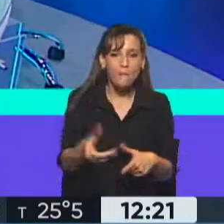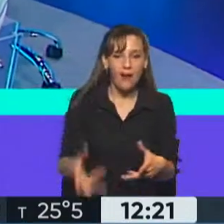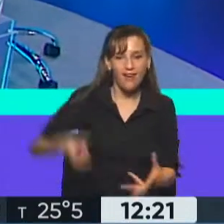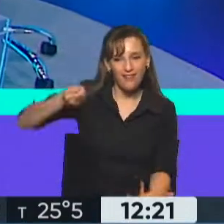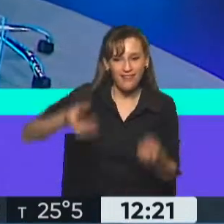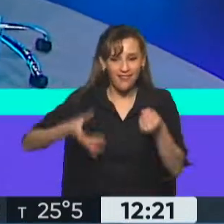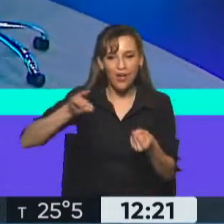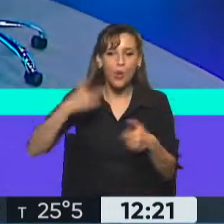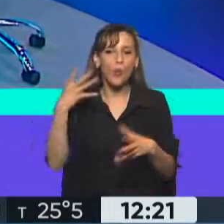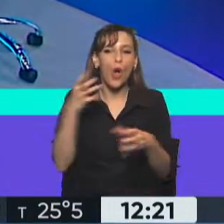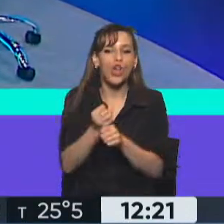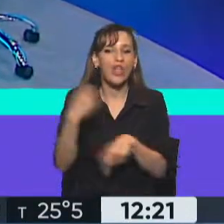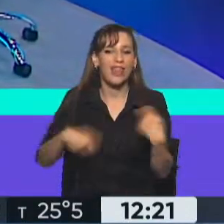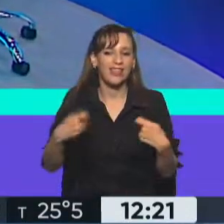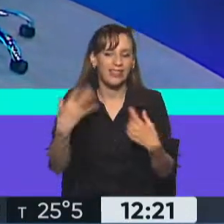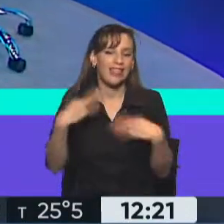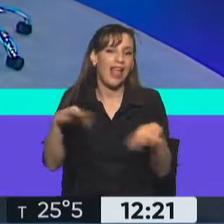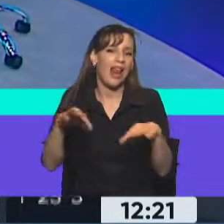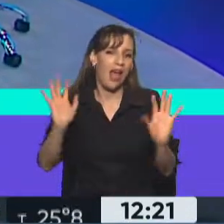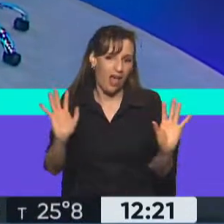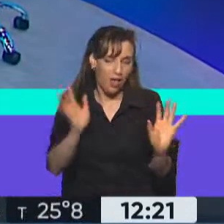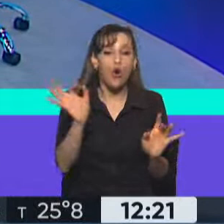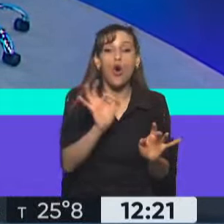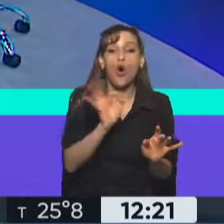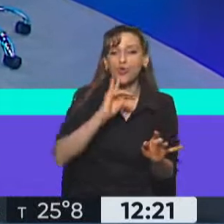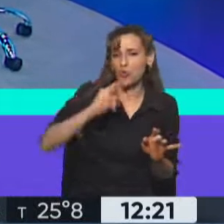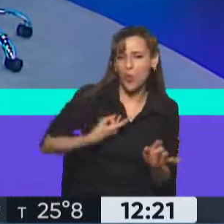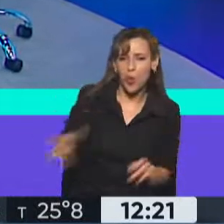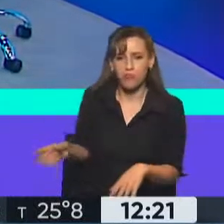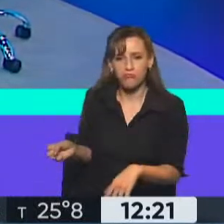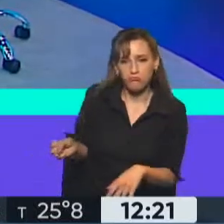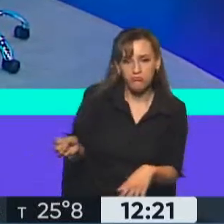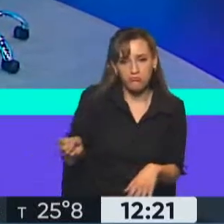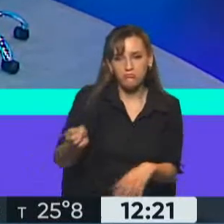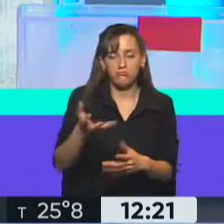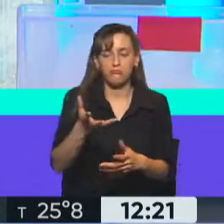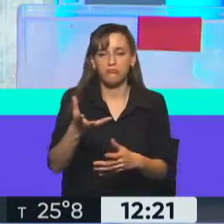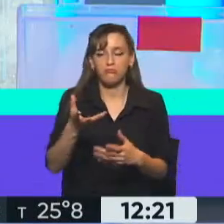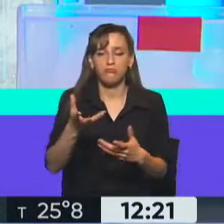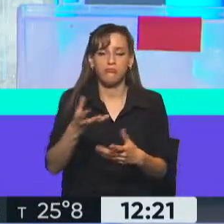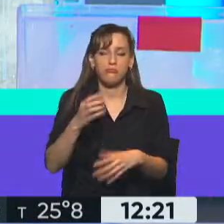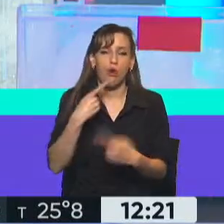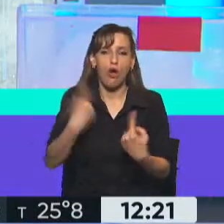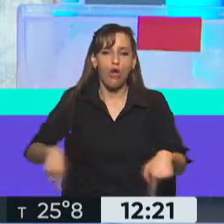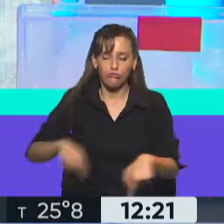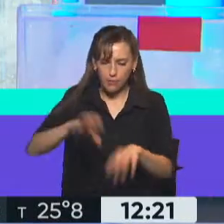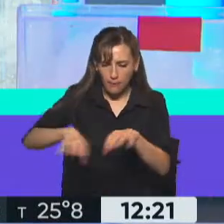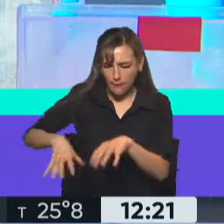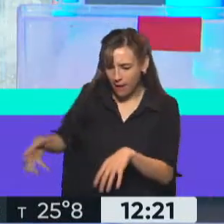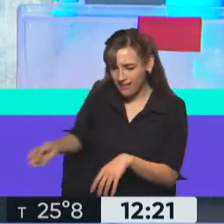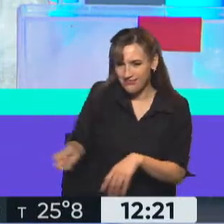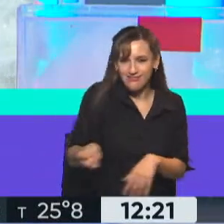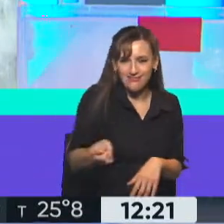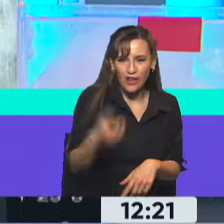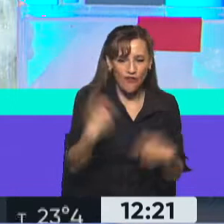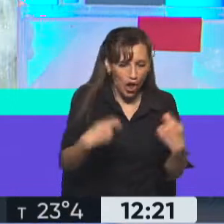plásticas de un solo uso volver al carrito del supermercado volver al carrito reunir todas las bolsitas tratando de